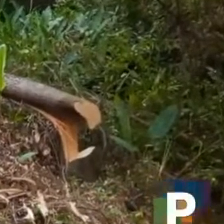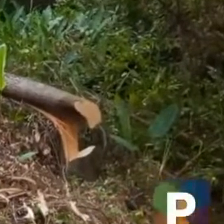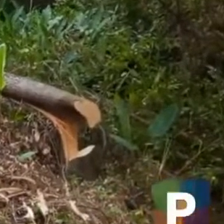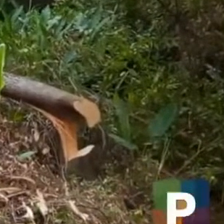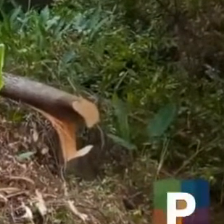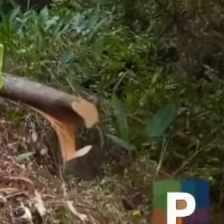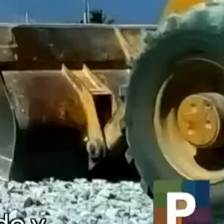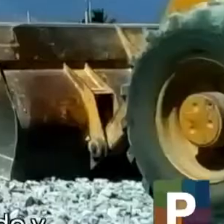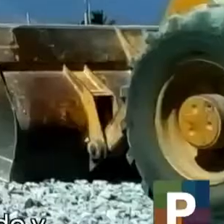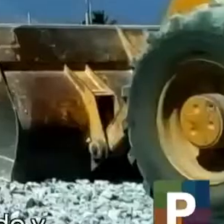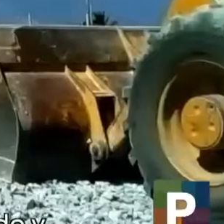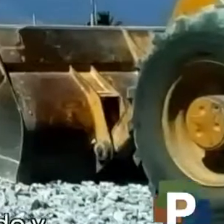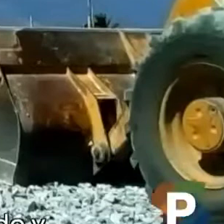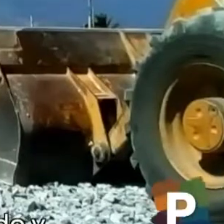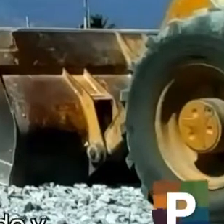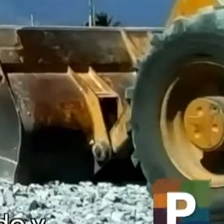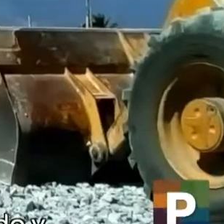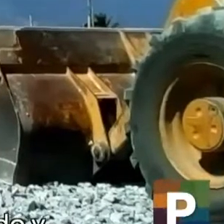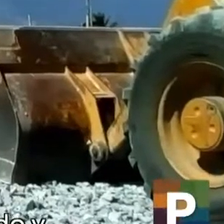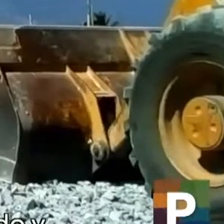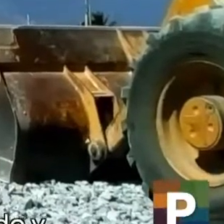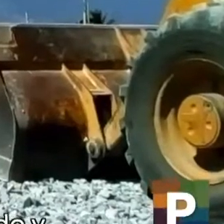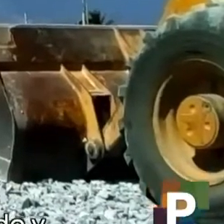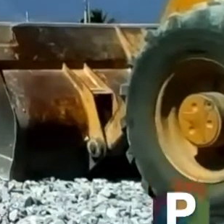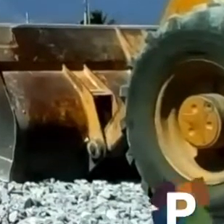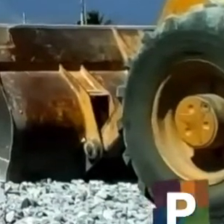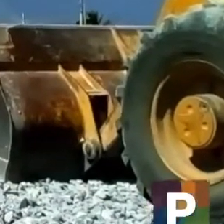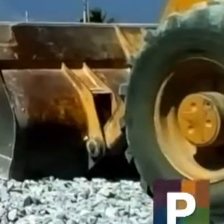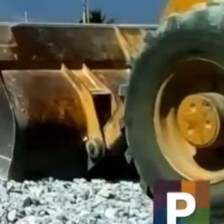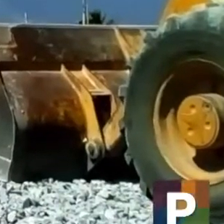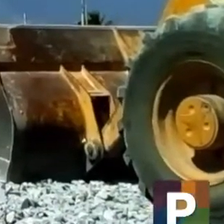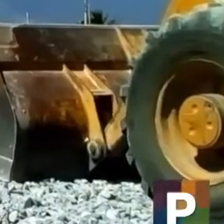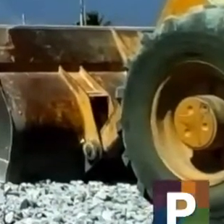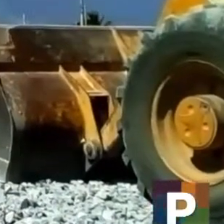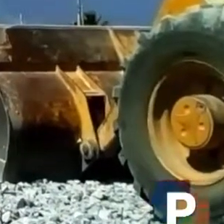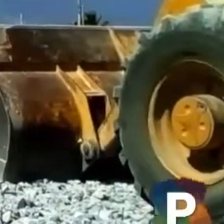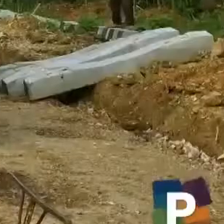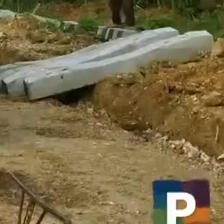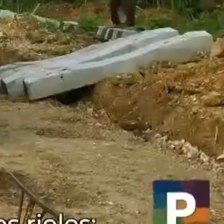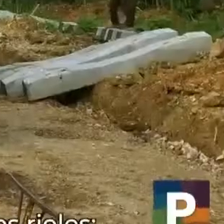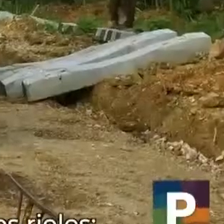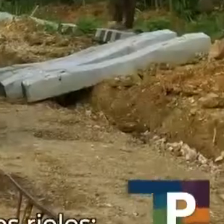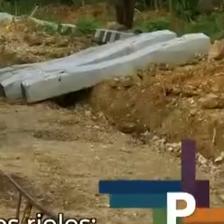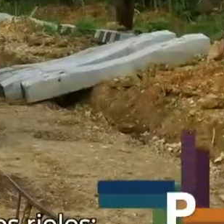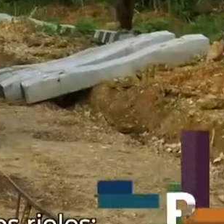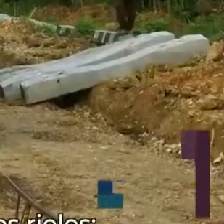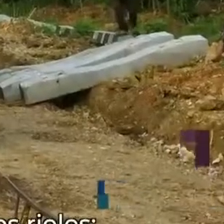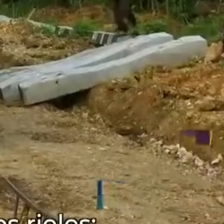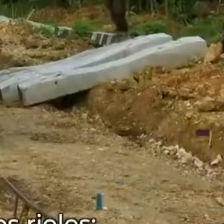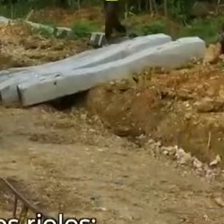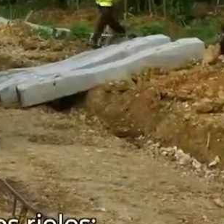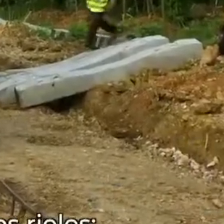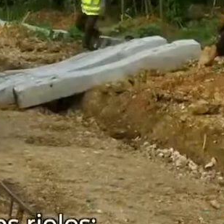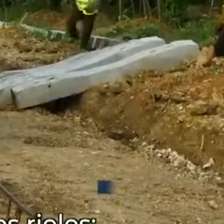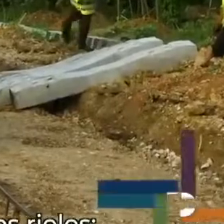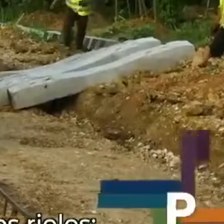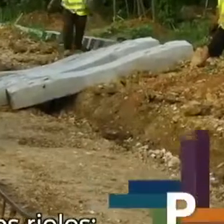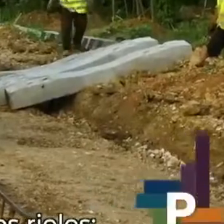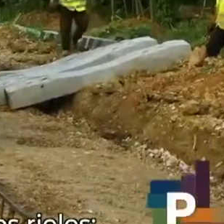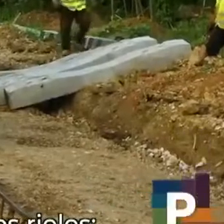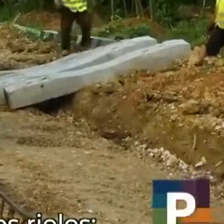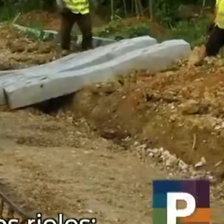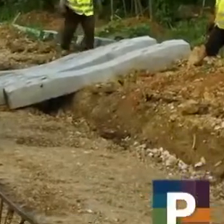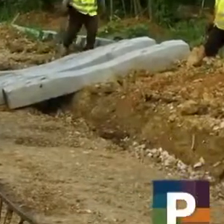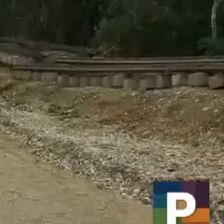drenaje. Se suministra el balasto para el vaciado y tendido de la plataforma. Se alinean los durmientes de concreto y